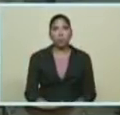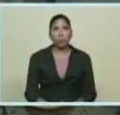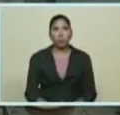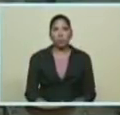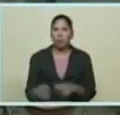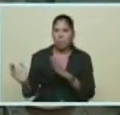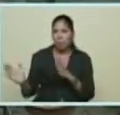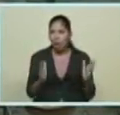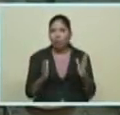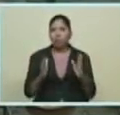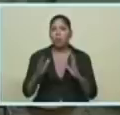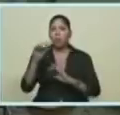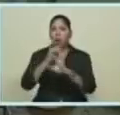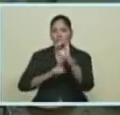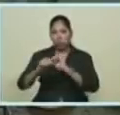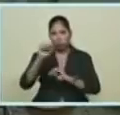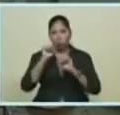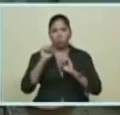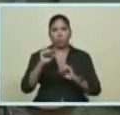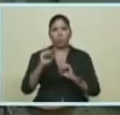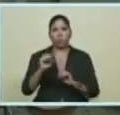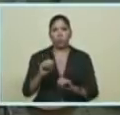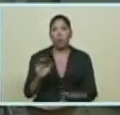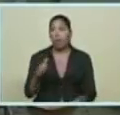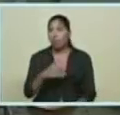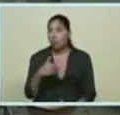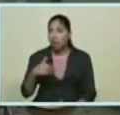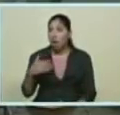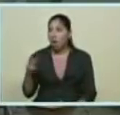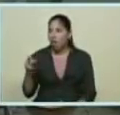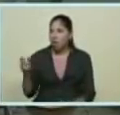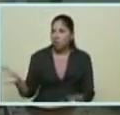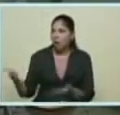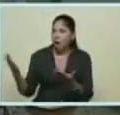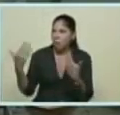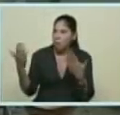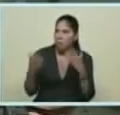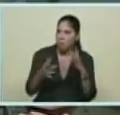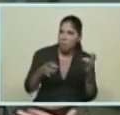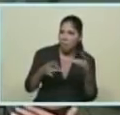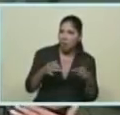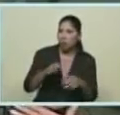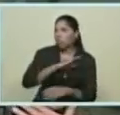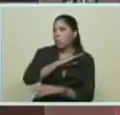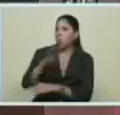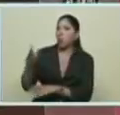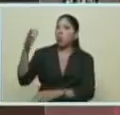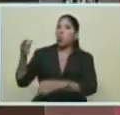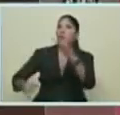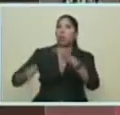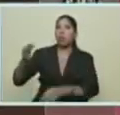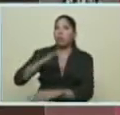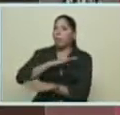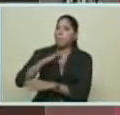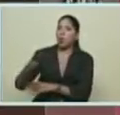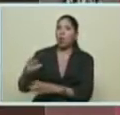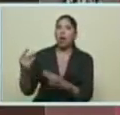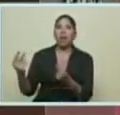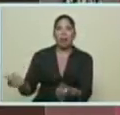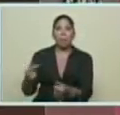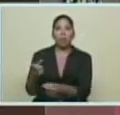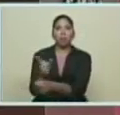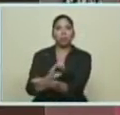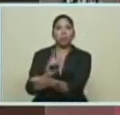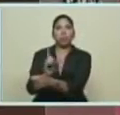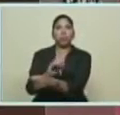Planes preventivos. Y el que ose convocar a la guarimba, acción de la justicia inmediata.